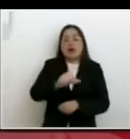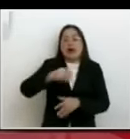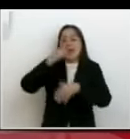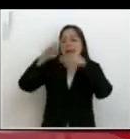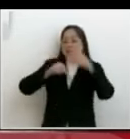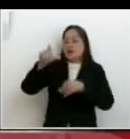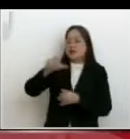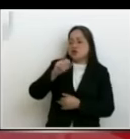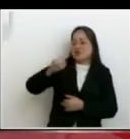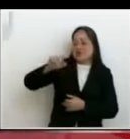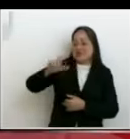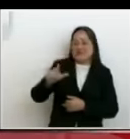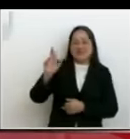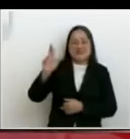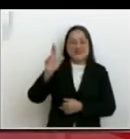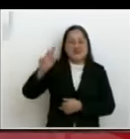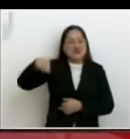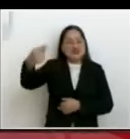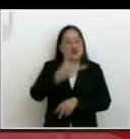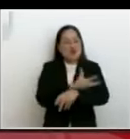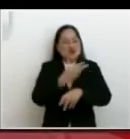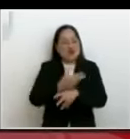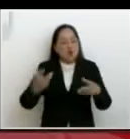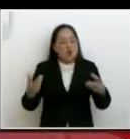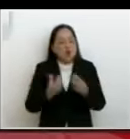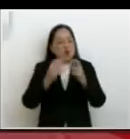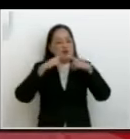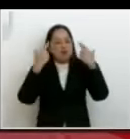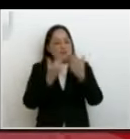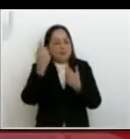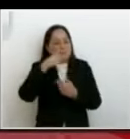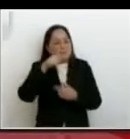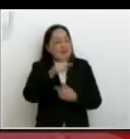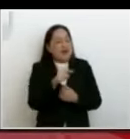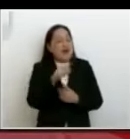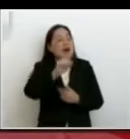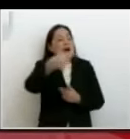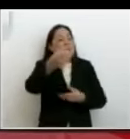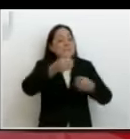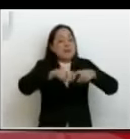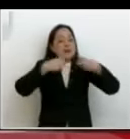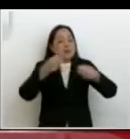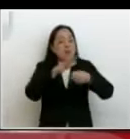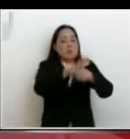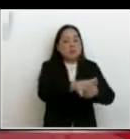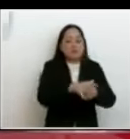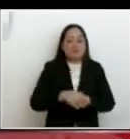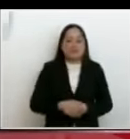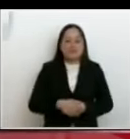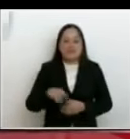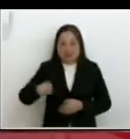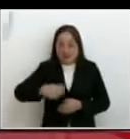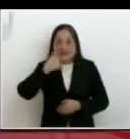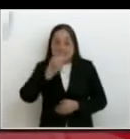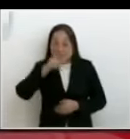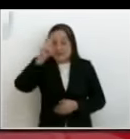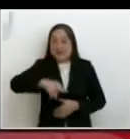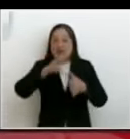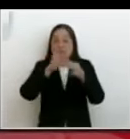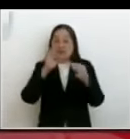Gálvez en pleno proceso electoral para presionar a magistrados. ¿Quieren hablar de autonomía? Me parece una